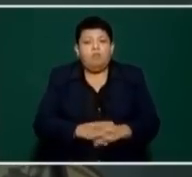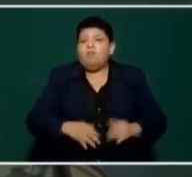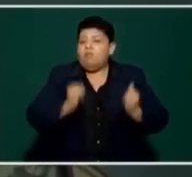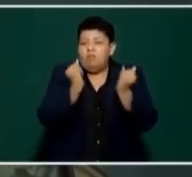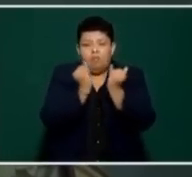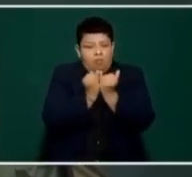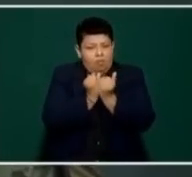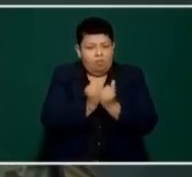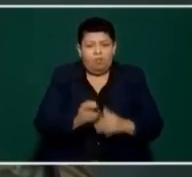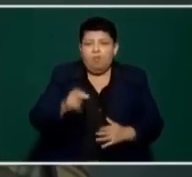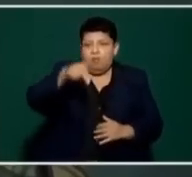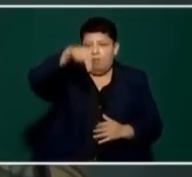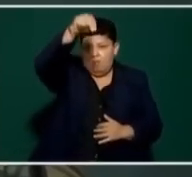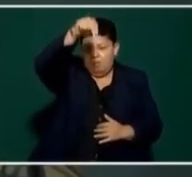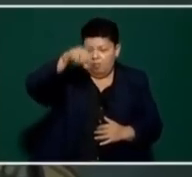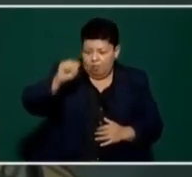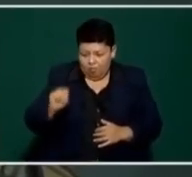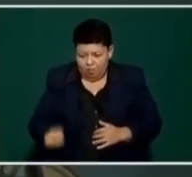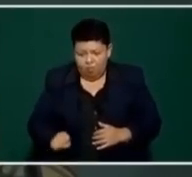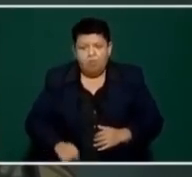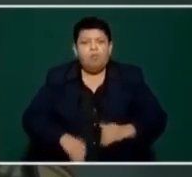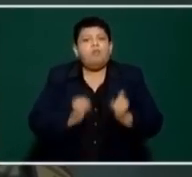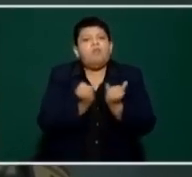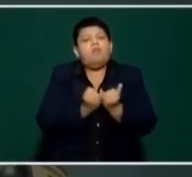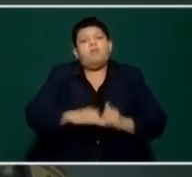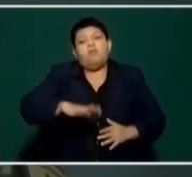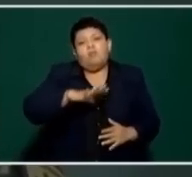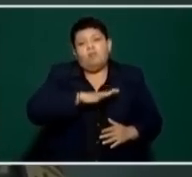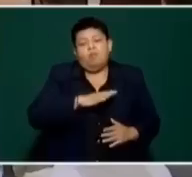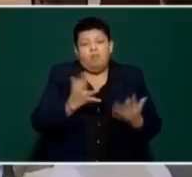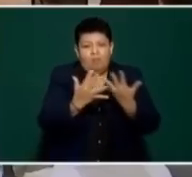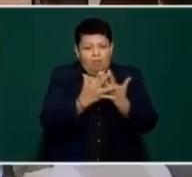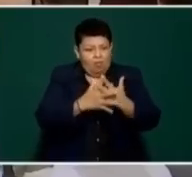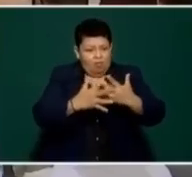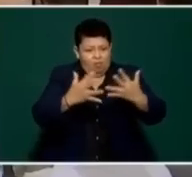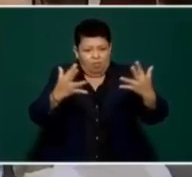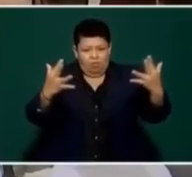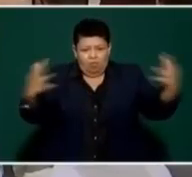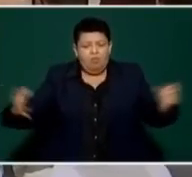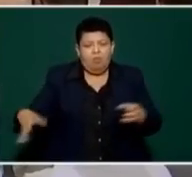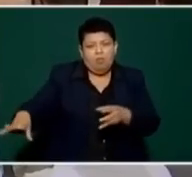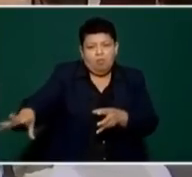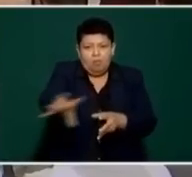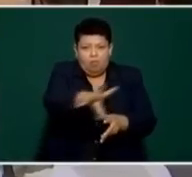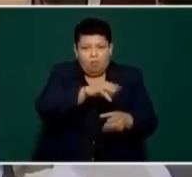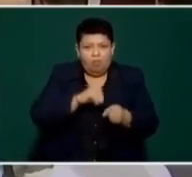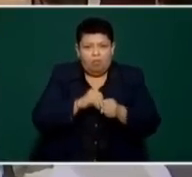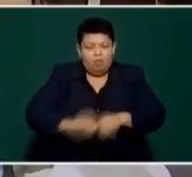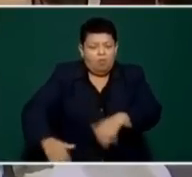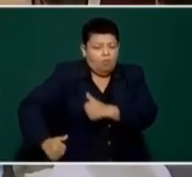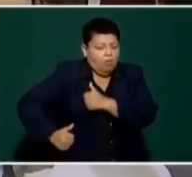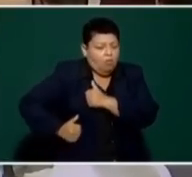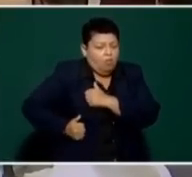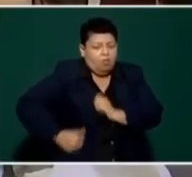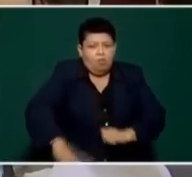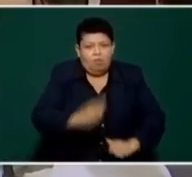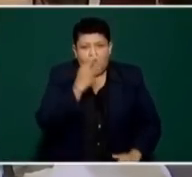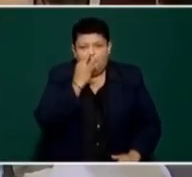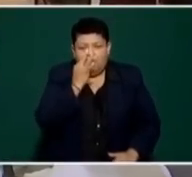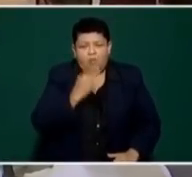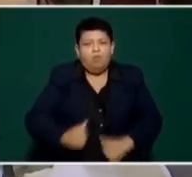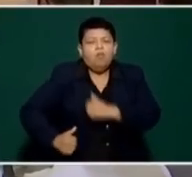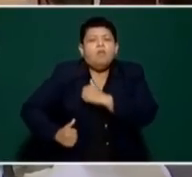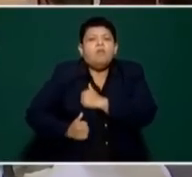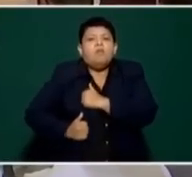mismo en la parte norte del país. También tenemos un despliegue total entre Guardia Nacional y unidades del Ejército